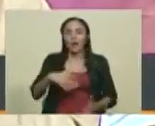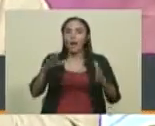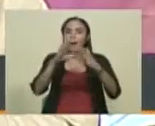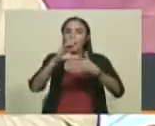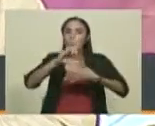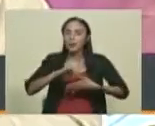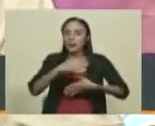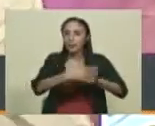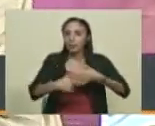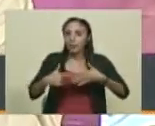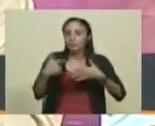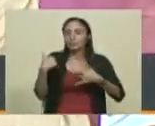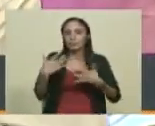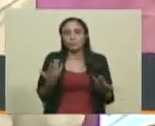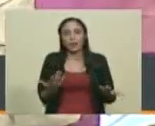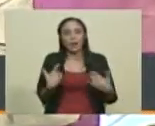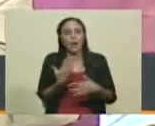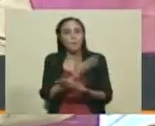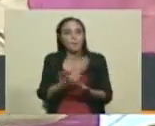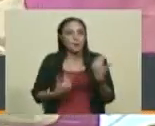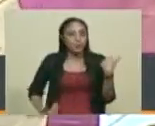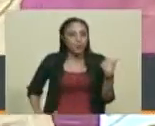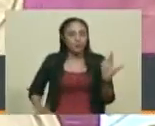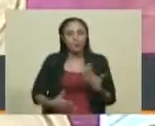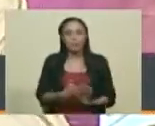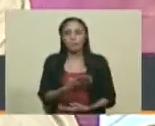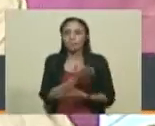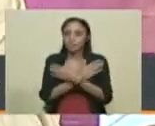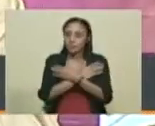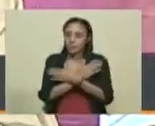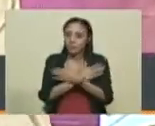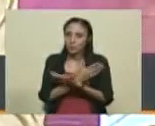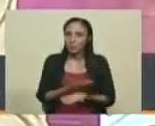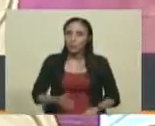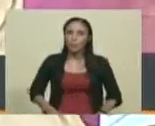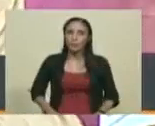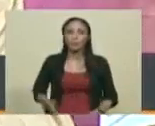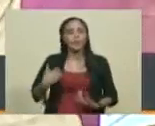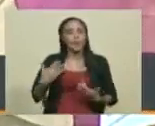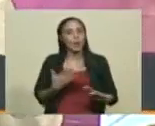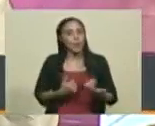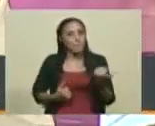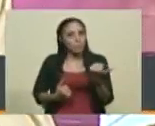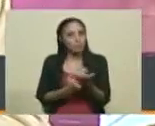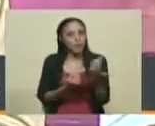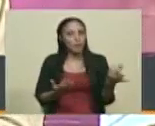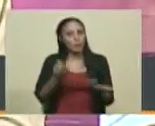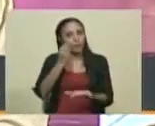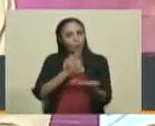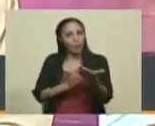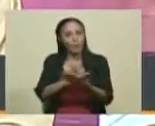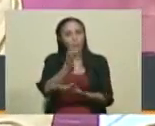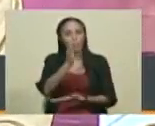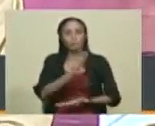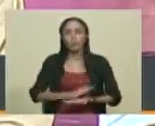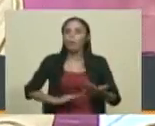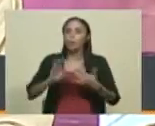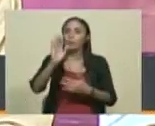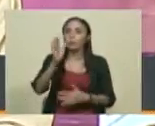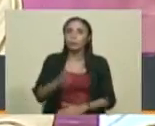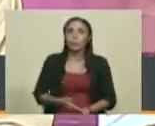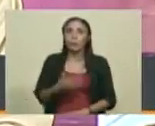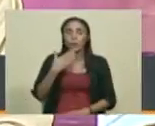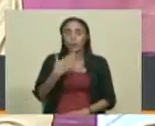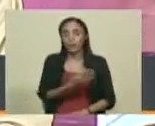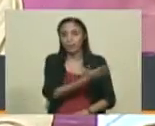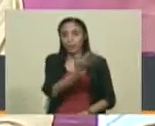a decir: presidente Maduro, felicidades a Venezuela, nuestro reconocimiento, y vamos a avanzar hacia adelante, gracias al